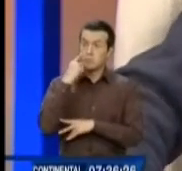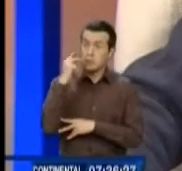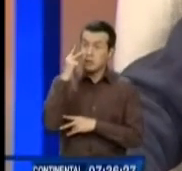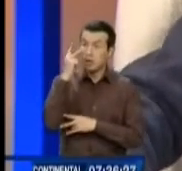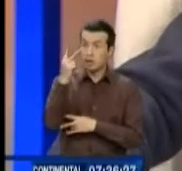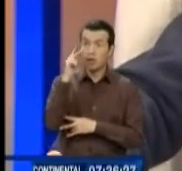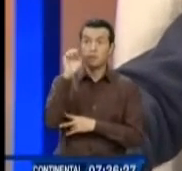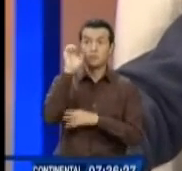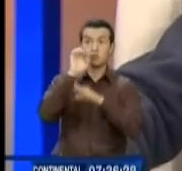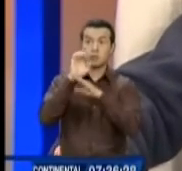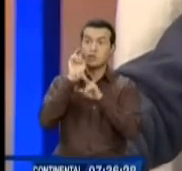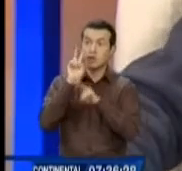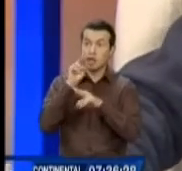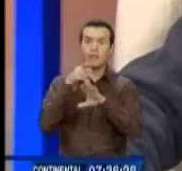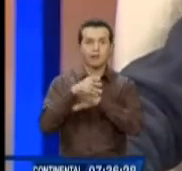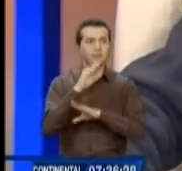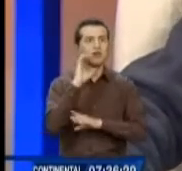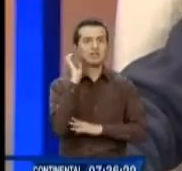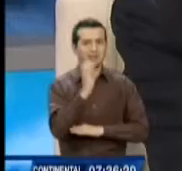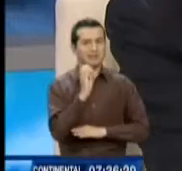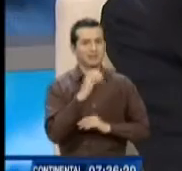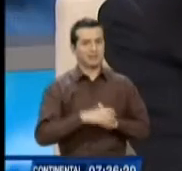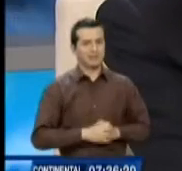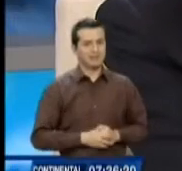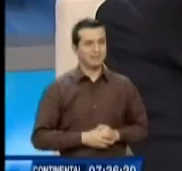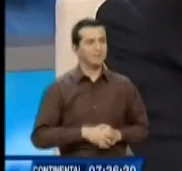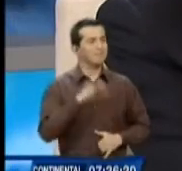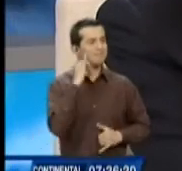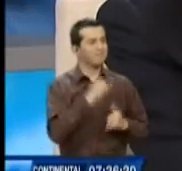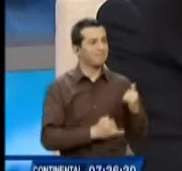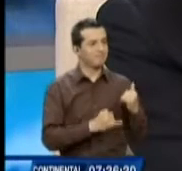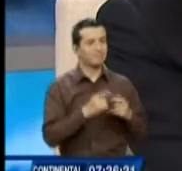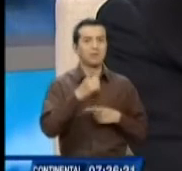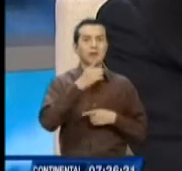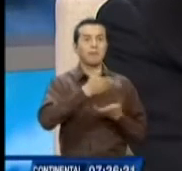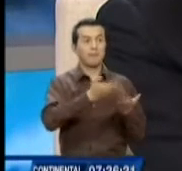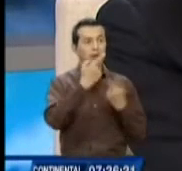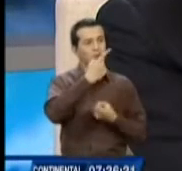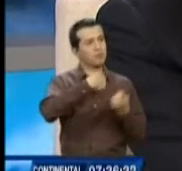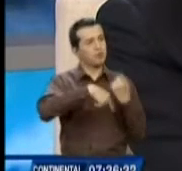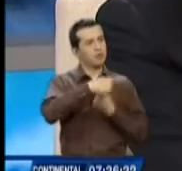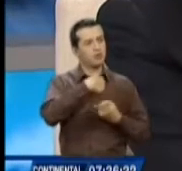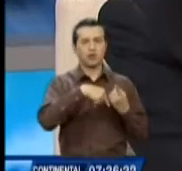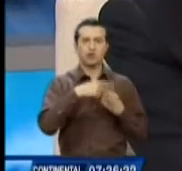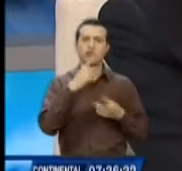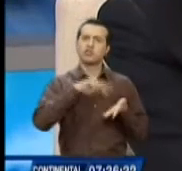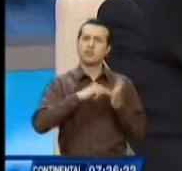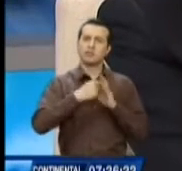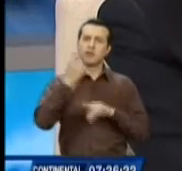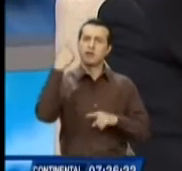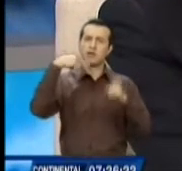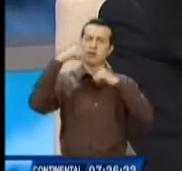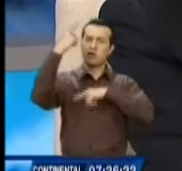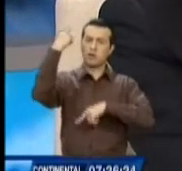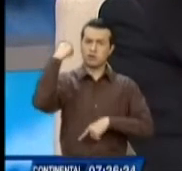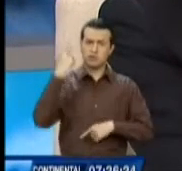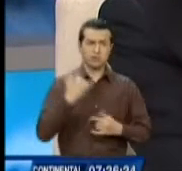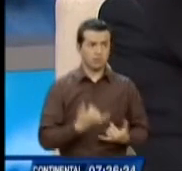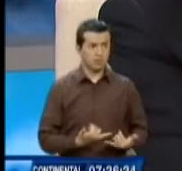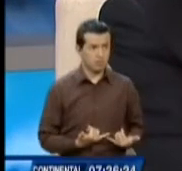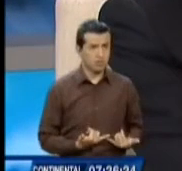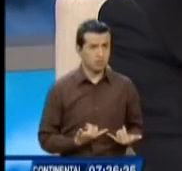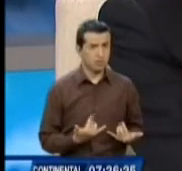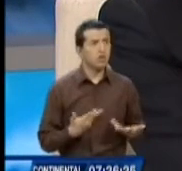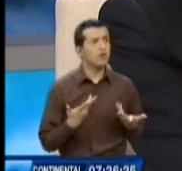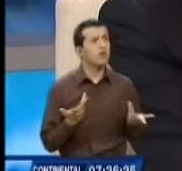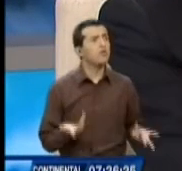por nuestro cine y critiquemos, ¿no? Y ya para terminar, vengo volviendo, suena a regresar al pasado. Ahora,